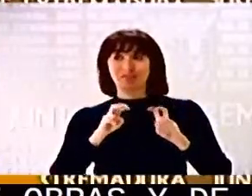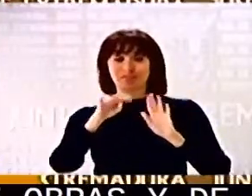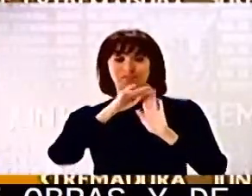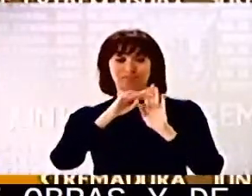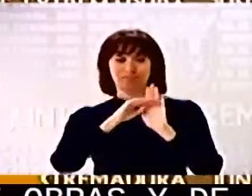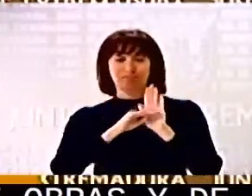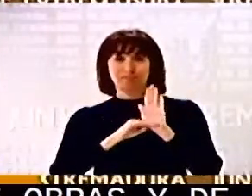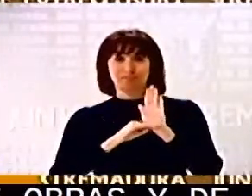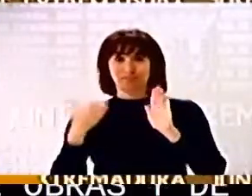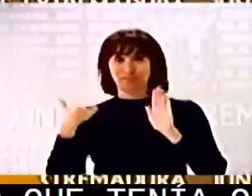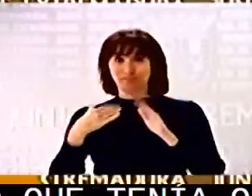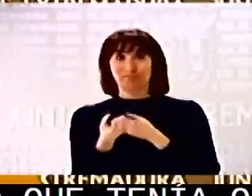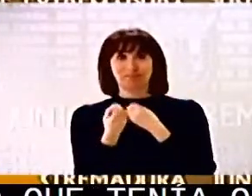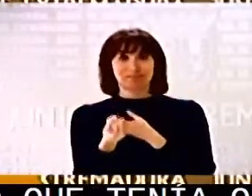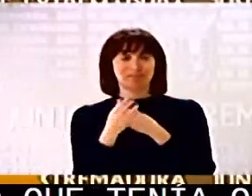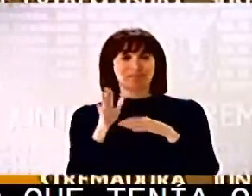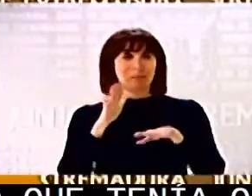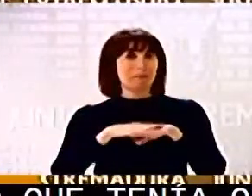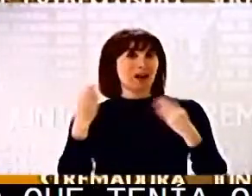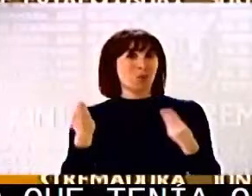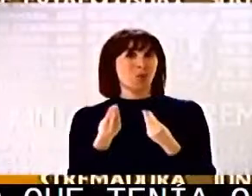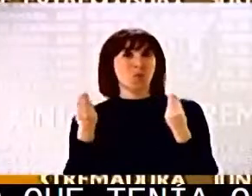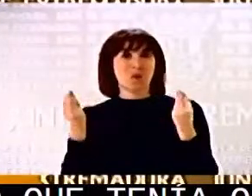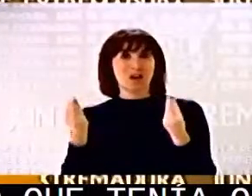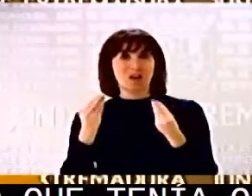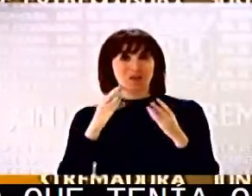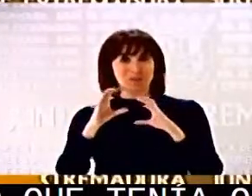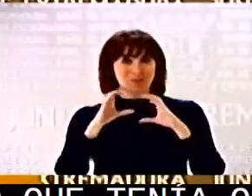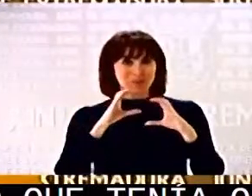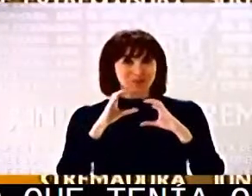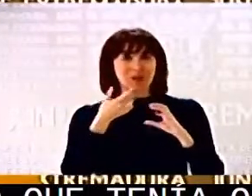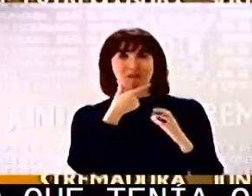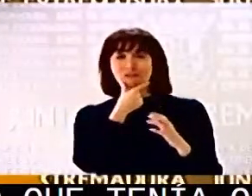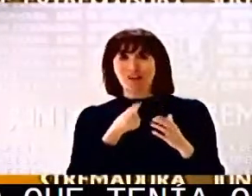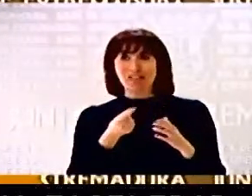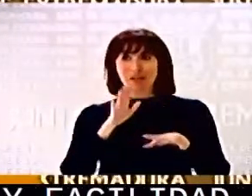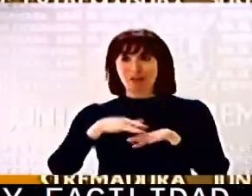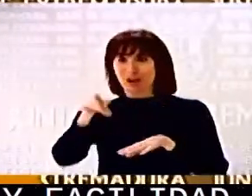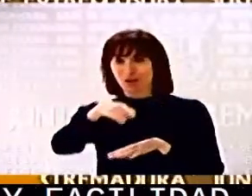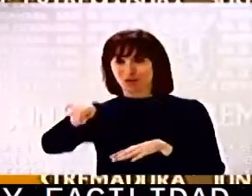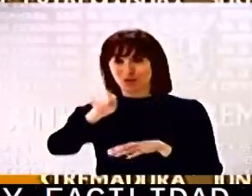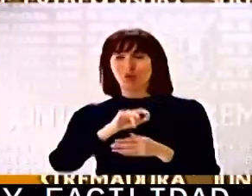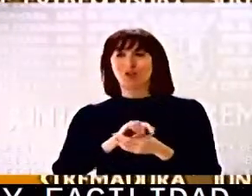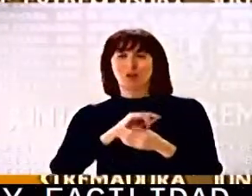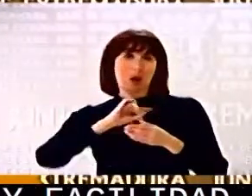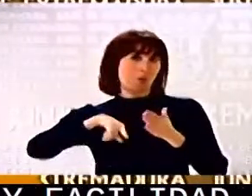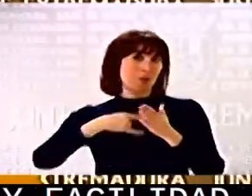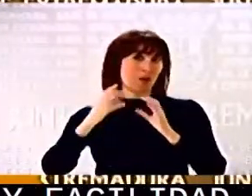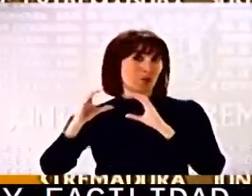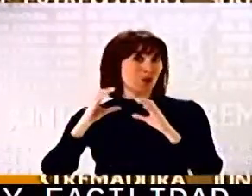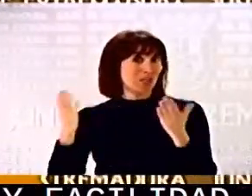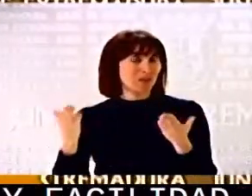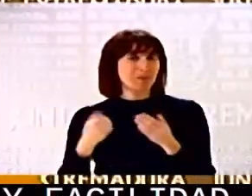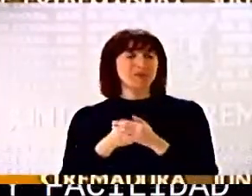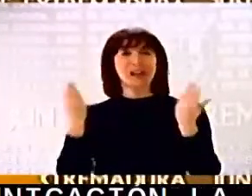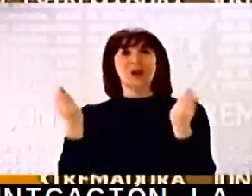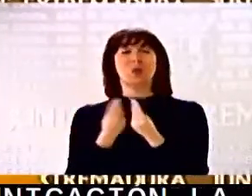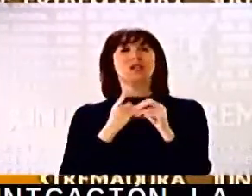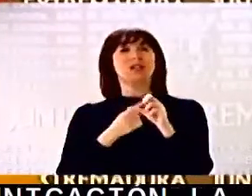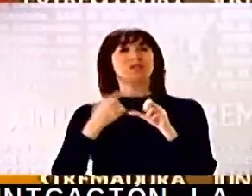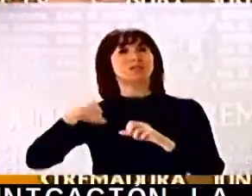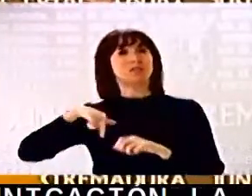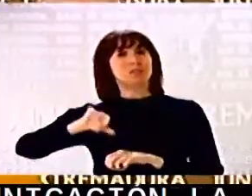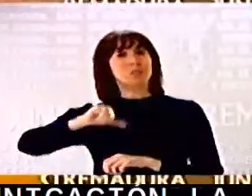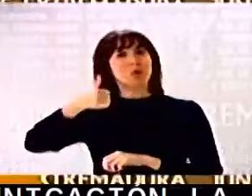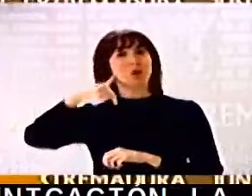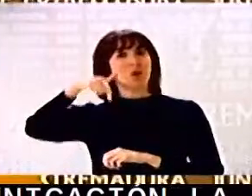lo que tenía que contarles para una mejor comunicación y facilidad también a ustedes, a los medios de comunicación, la Junta de Extremadura ha aprobado hoy